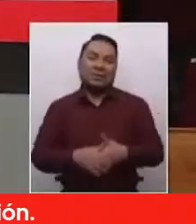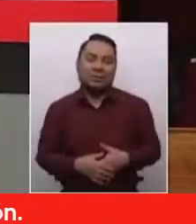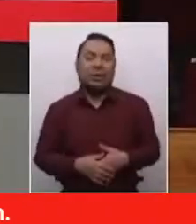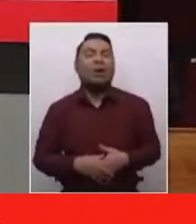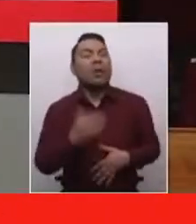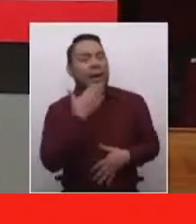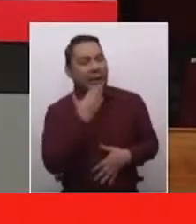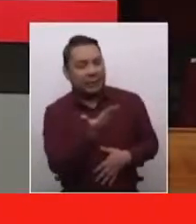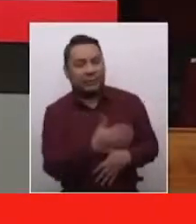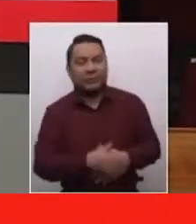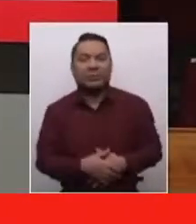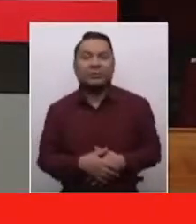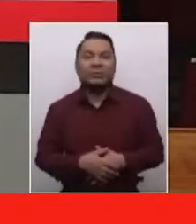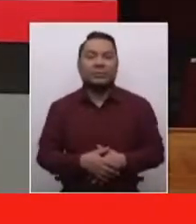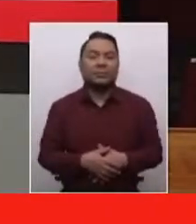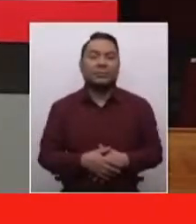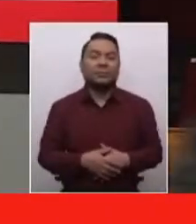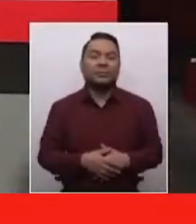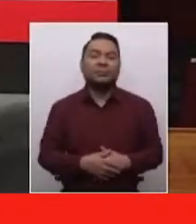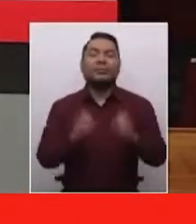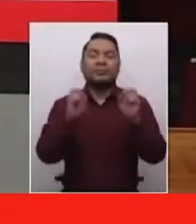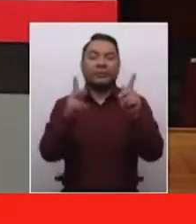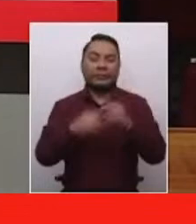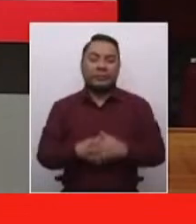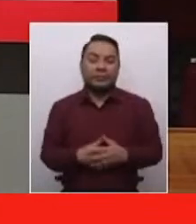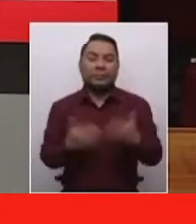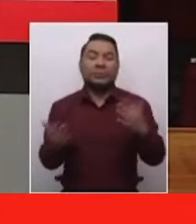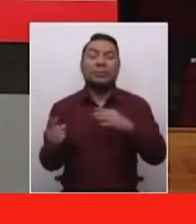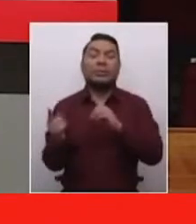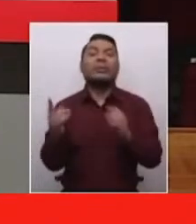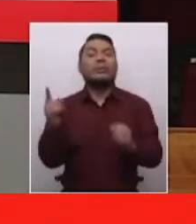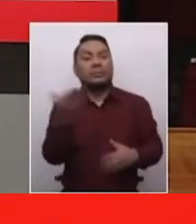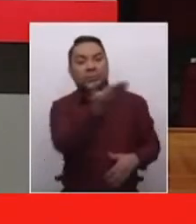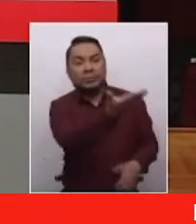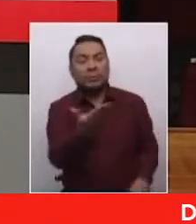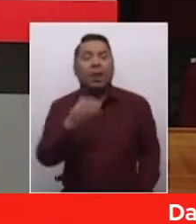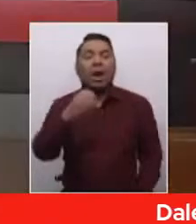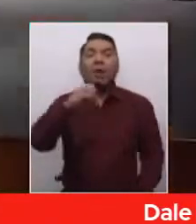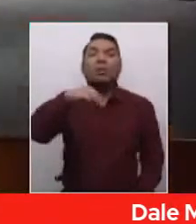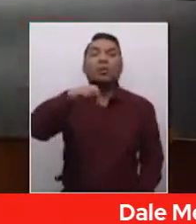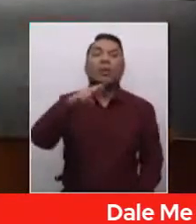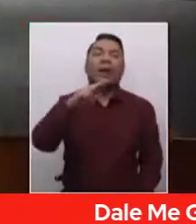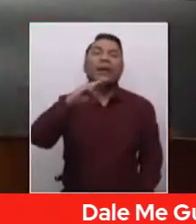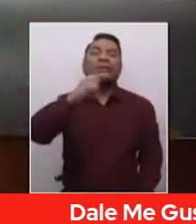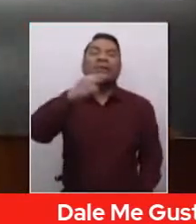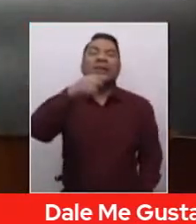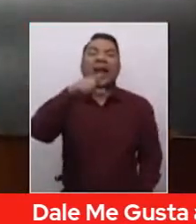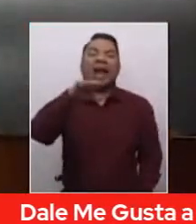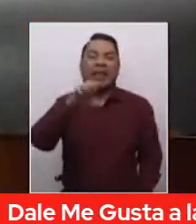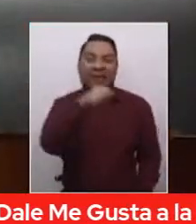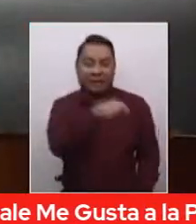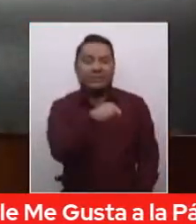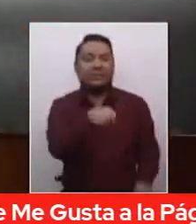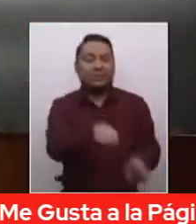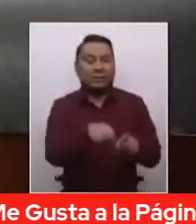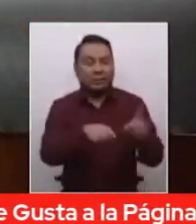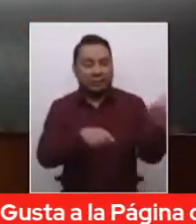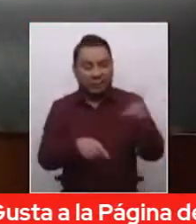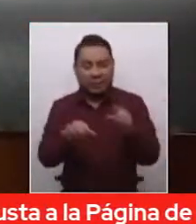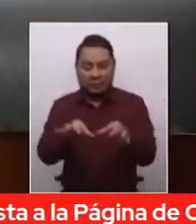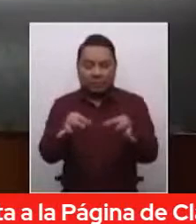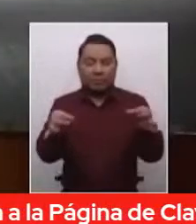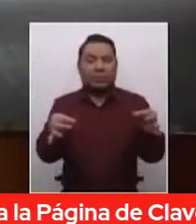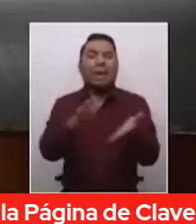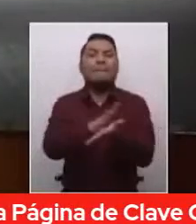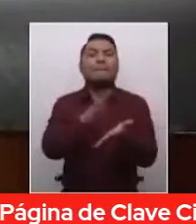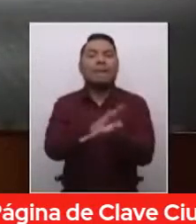gracias, candidato Yuri Castro. Bien, es el turno del candidato Omar Chejade de Alianza para el Progreso, que también se acerca al ánfora para